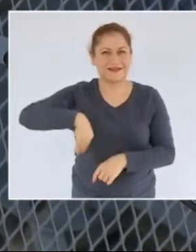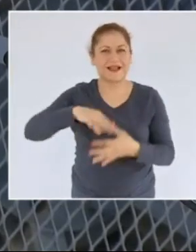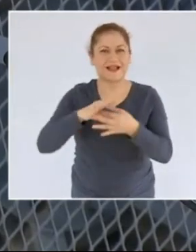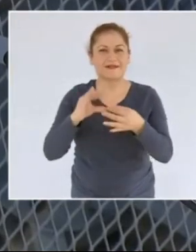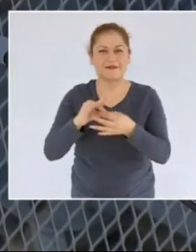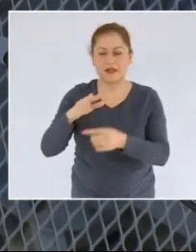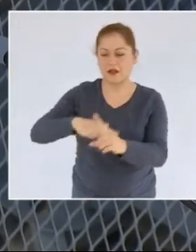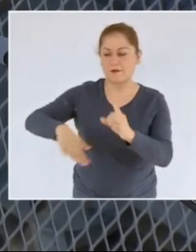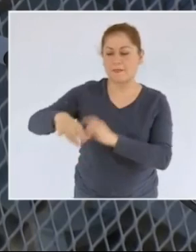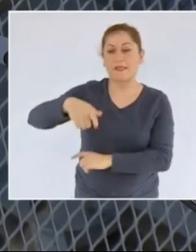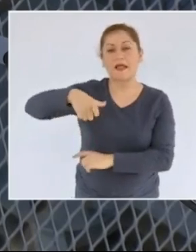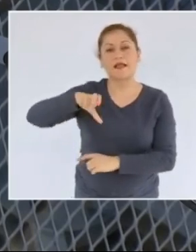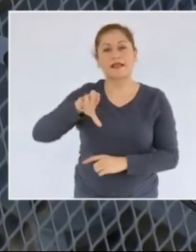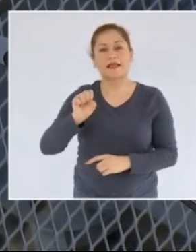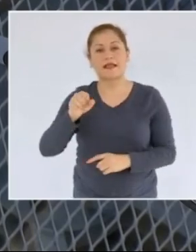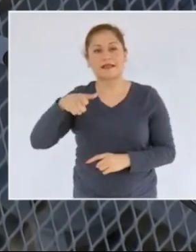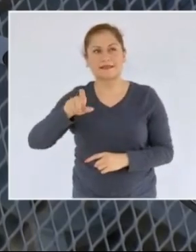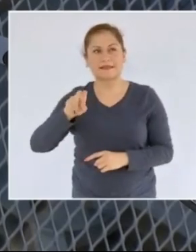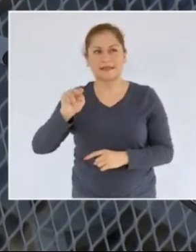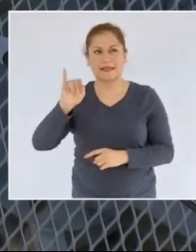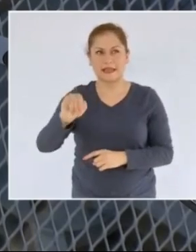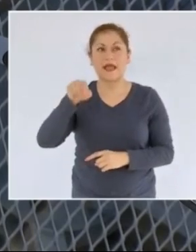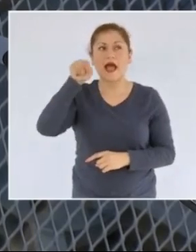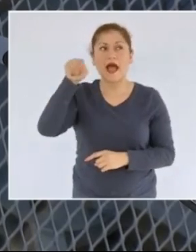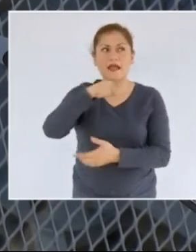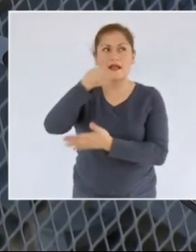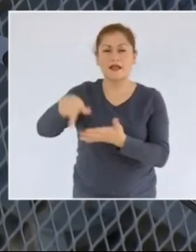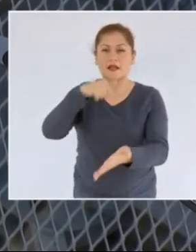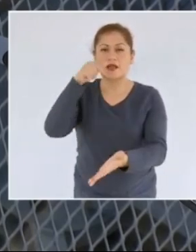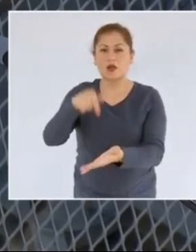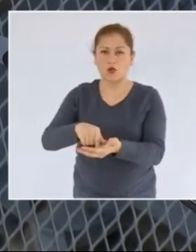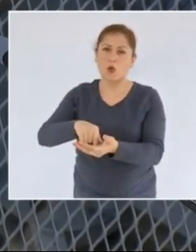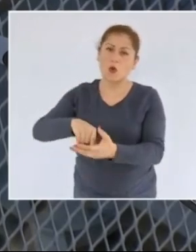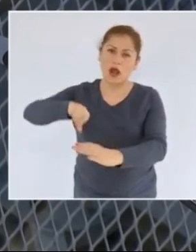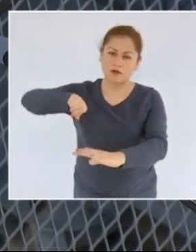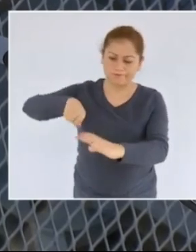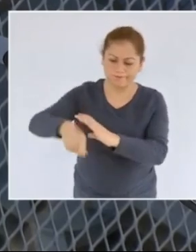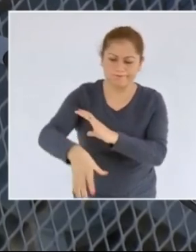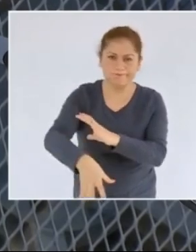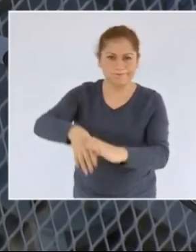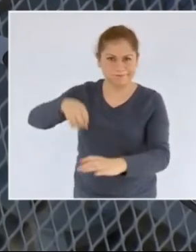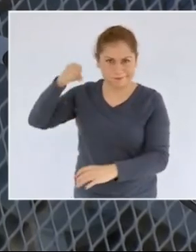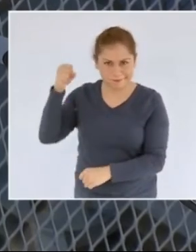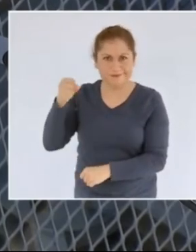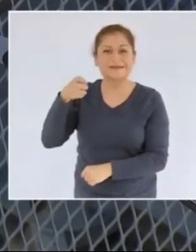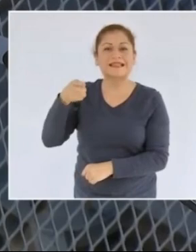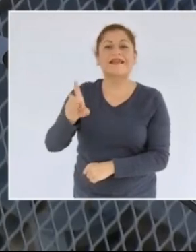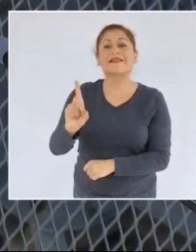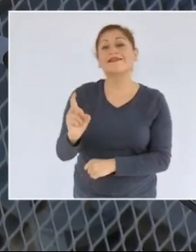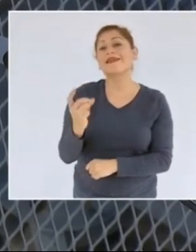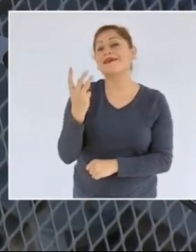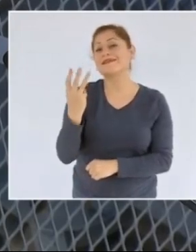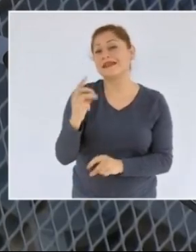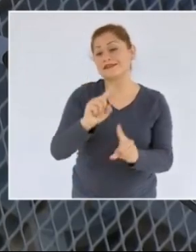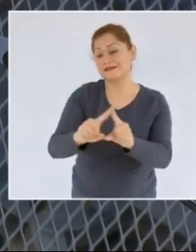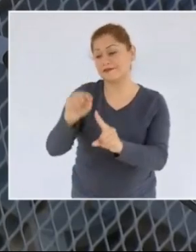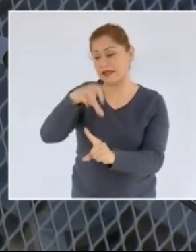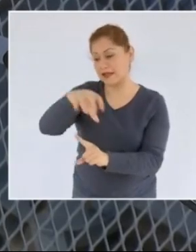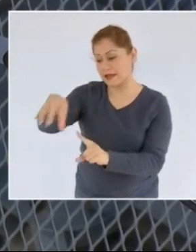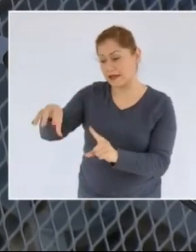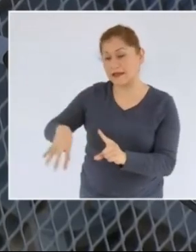Quesqui, en el que se perforarán 33 pozos este año y cuya producción